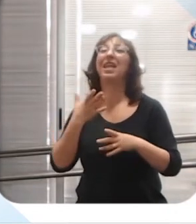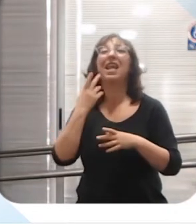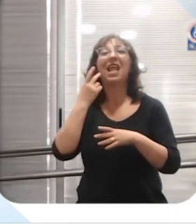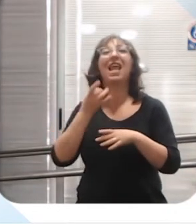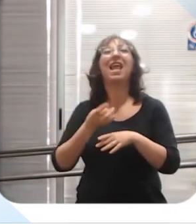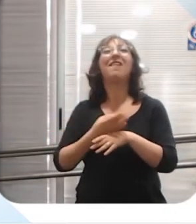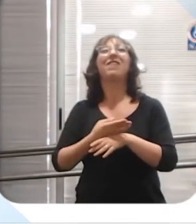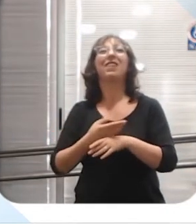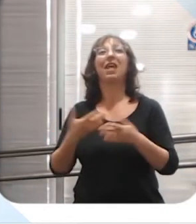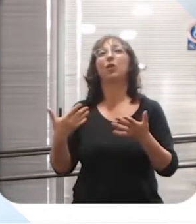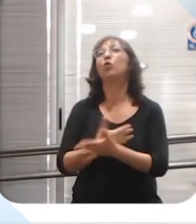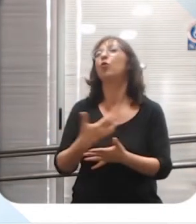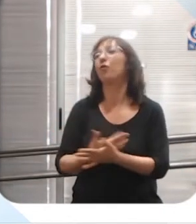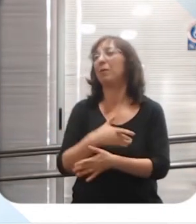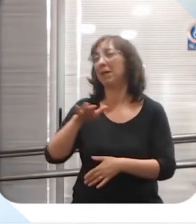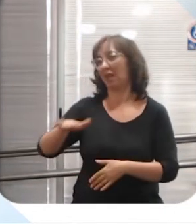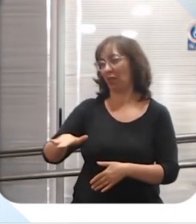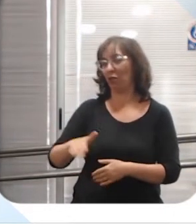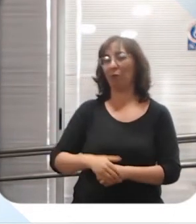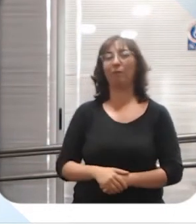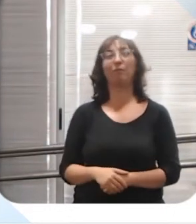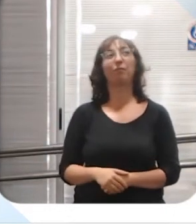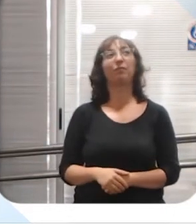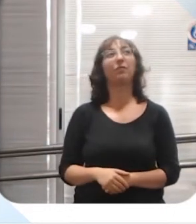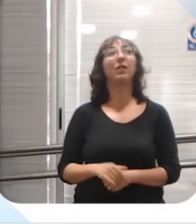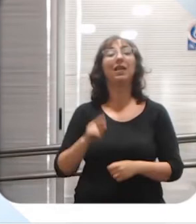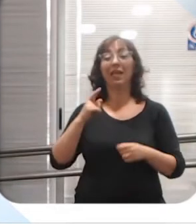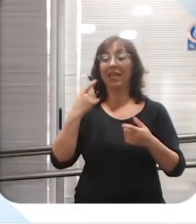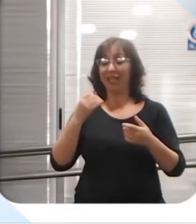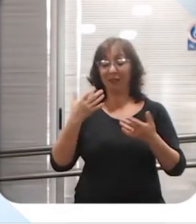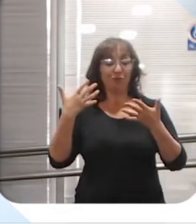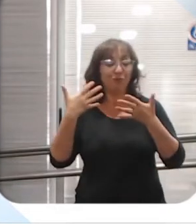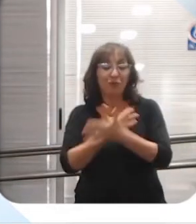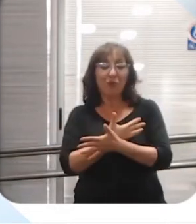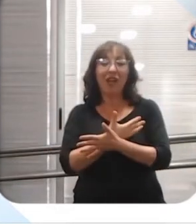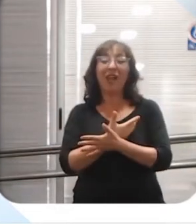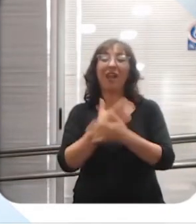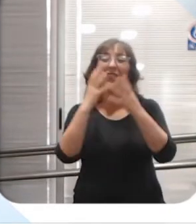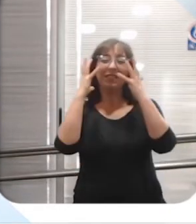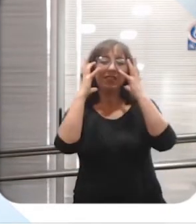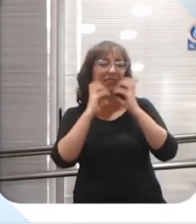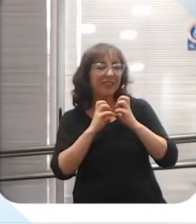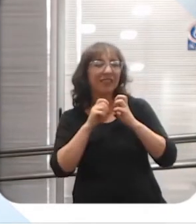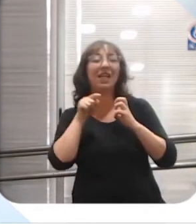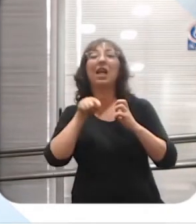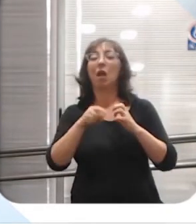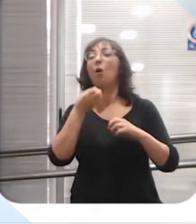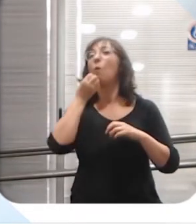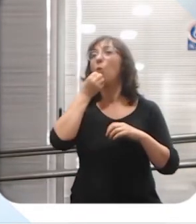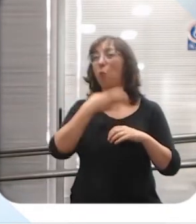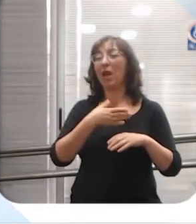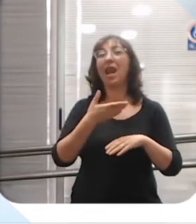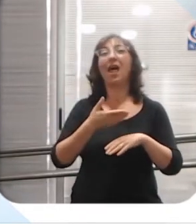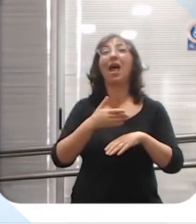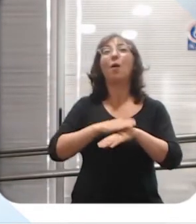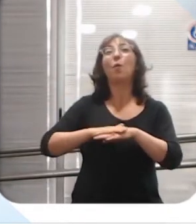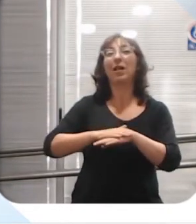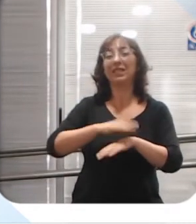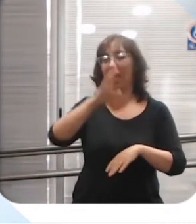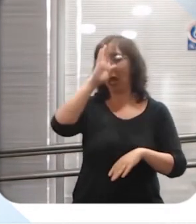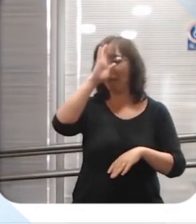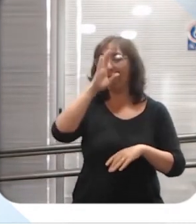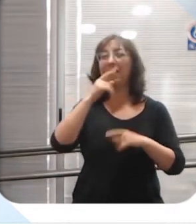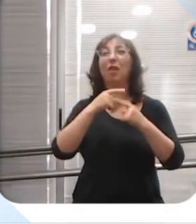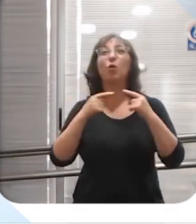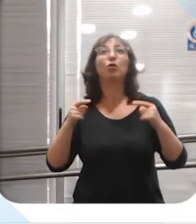el sufrimiento. Y las frustraciones que traen sufrimiento son en buena parte la base de que aprendamos